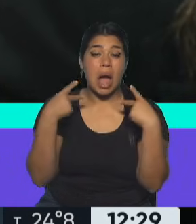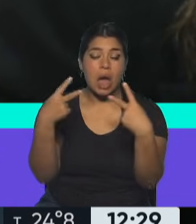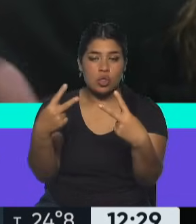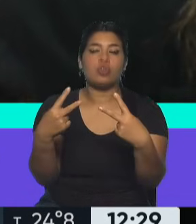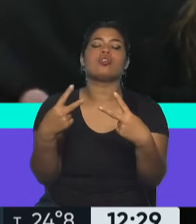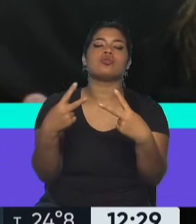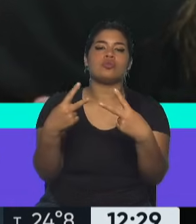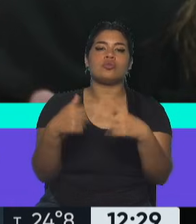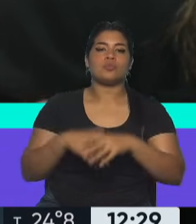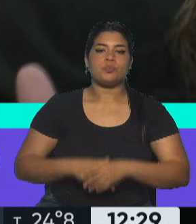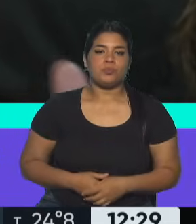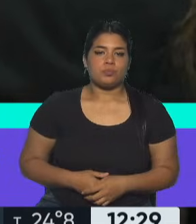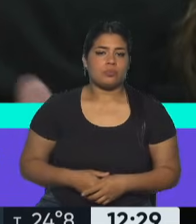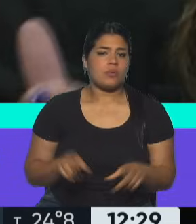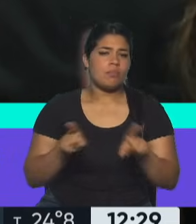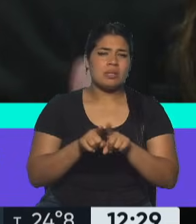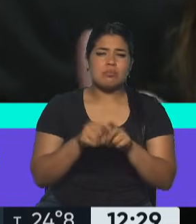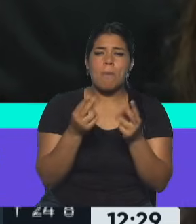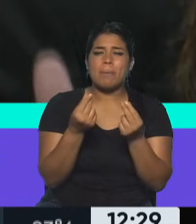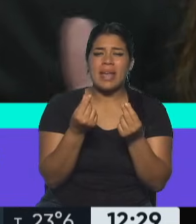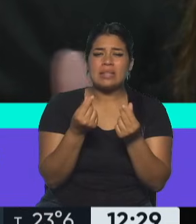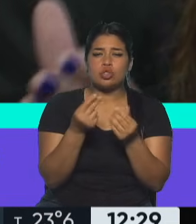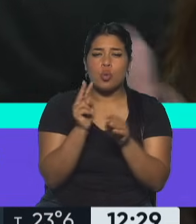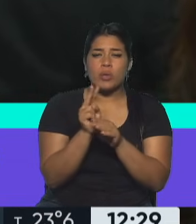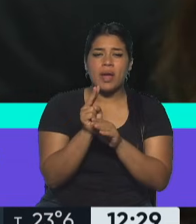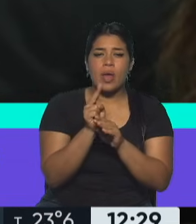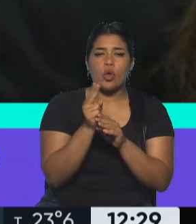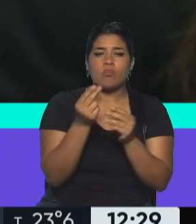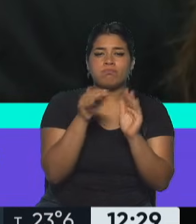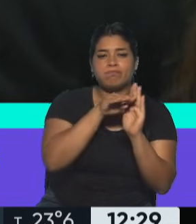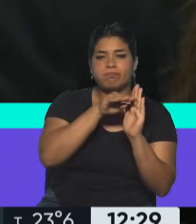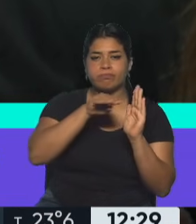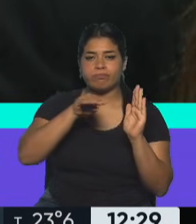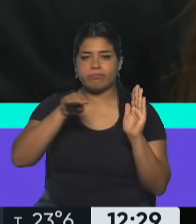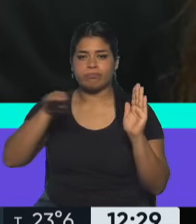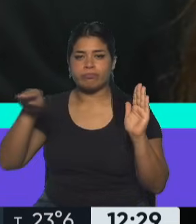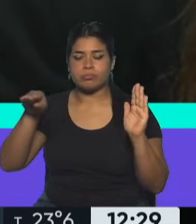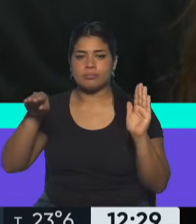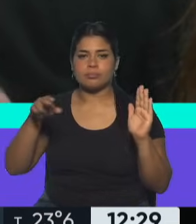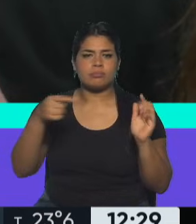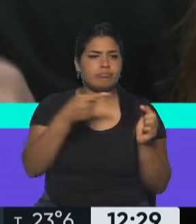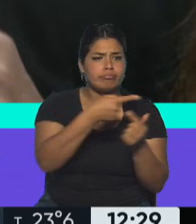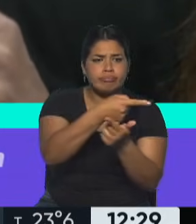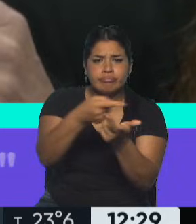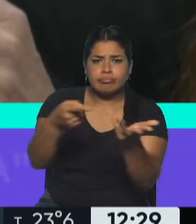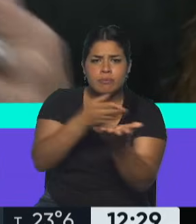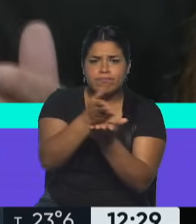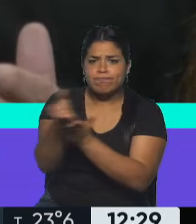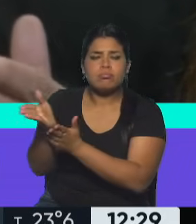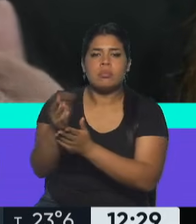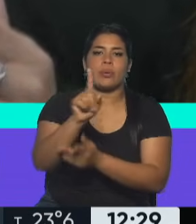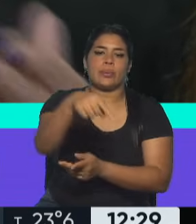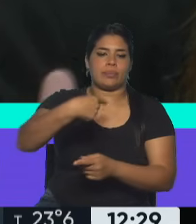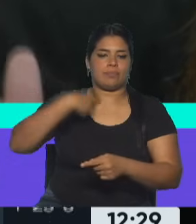recibirse, incluso el congelamiento de precios, que todo indicaría que va a aumentar la inflación, se